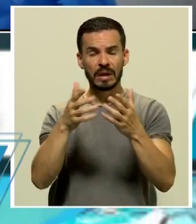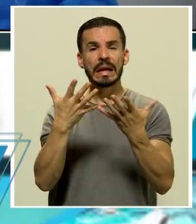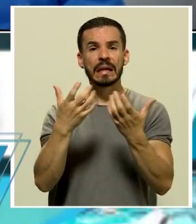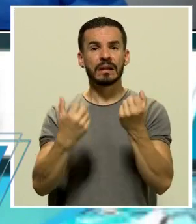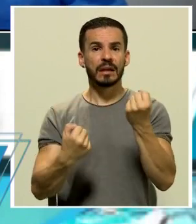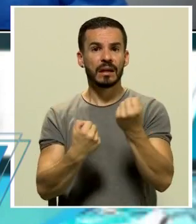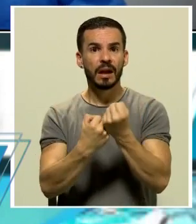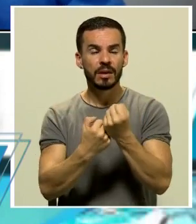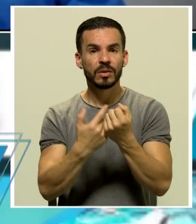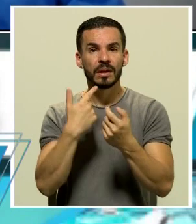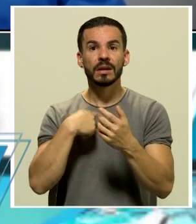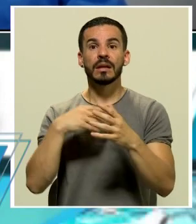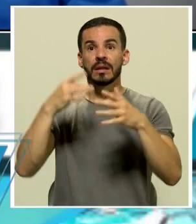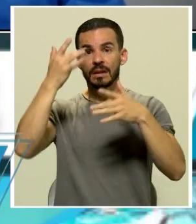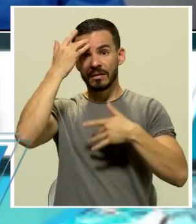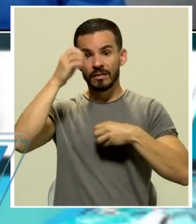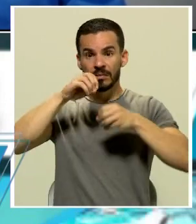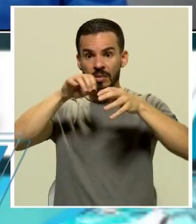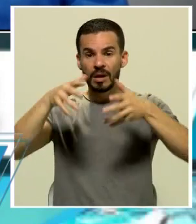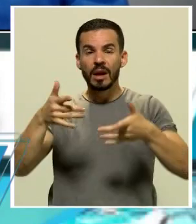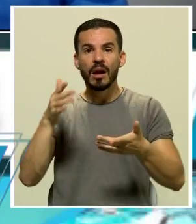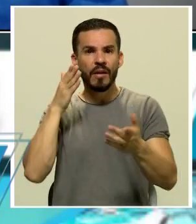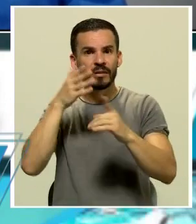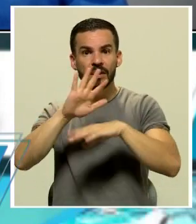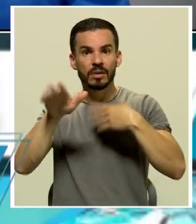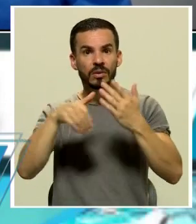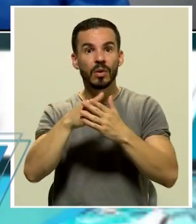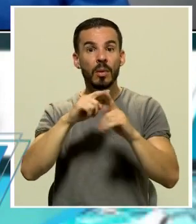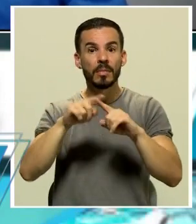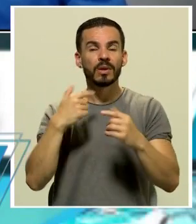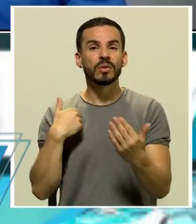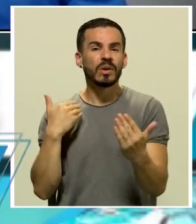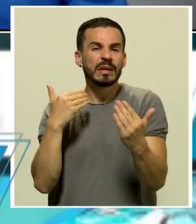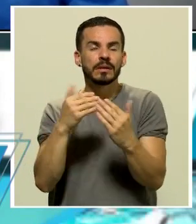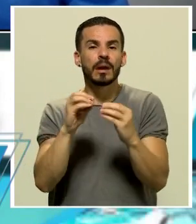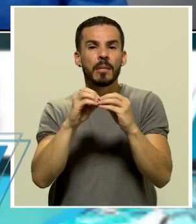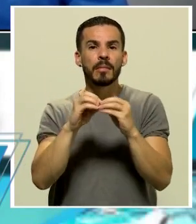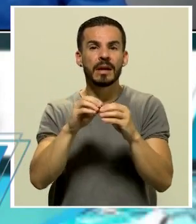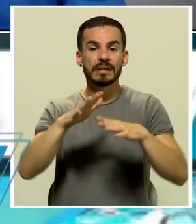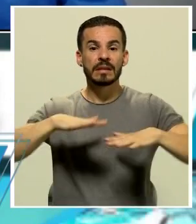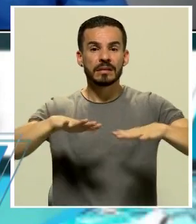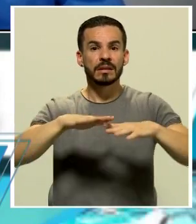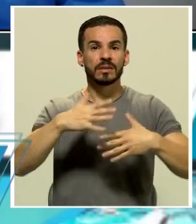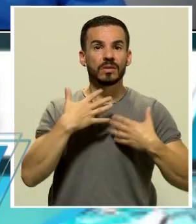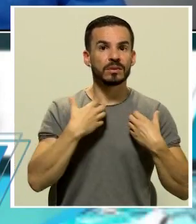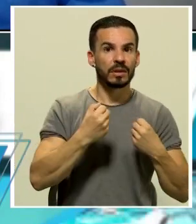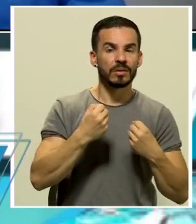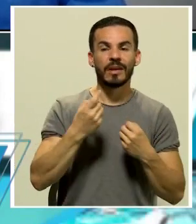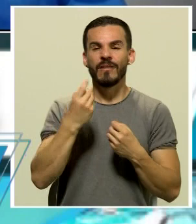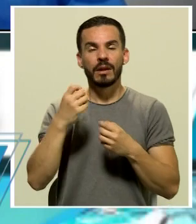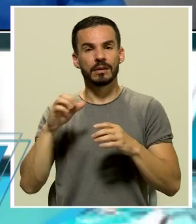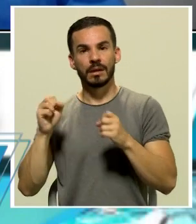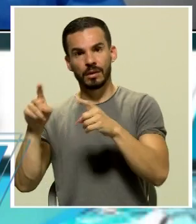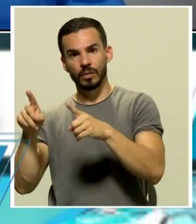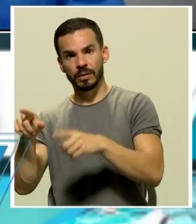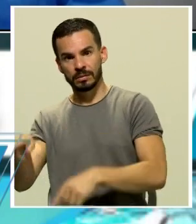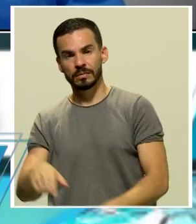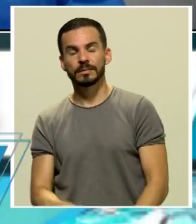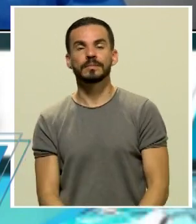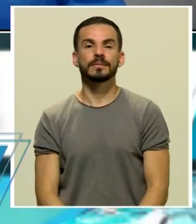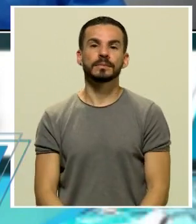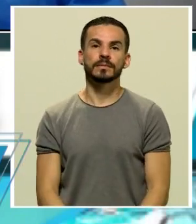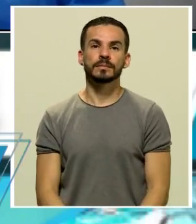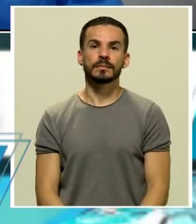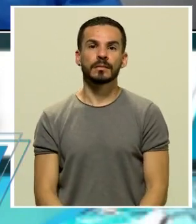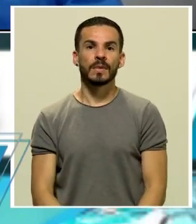ayudar y la pandemia nos ha afectado a todos, pero yo creo que se han acercado más al sector salud que al sector educación. Bueno,